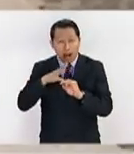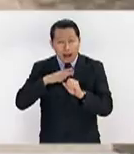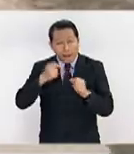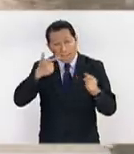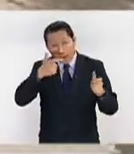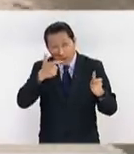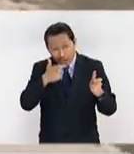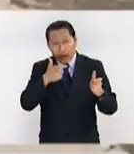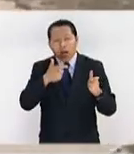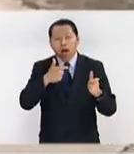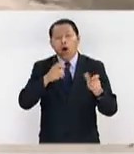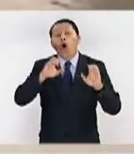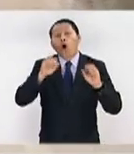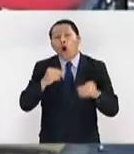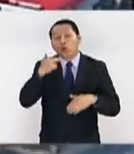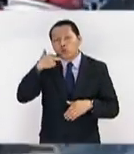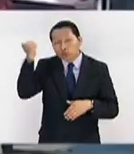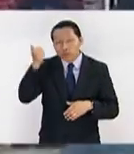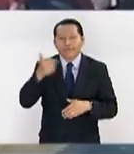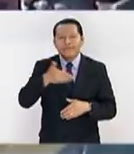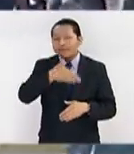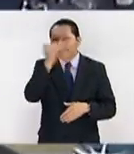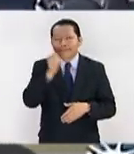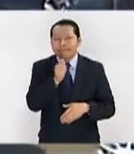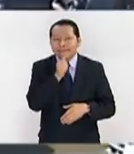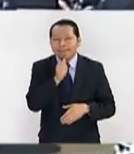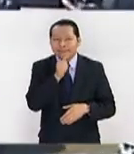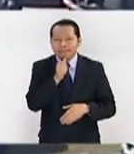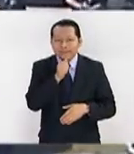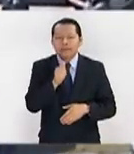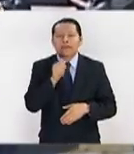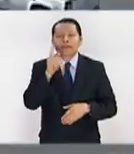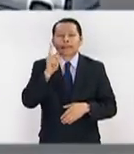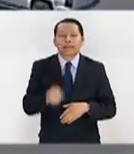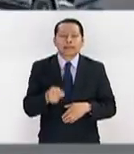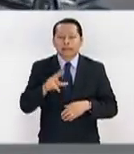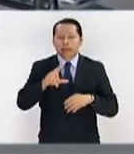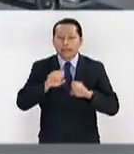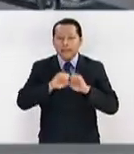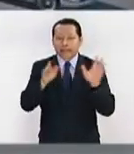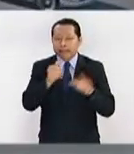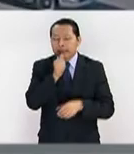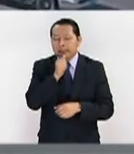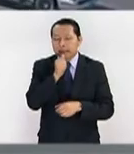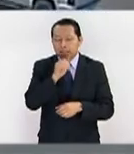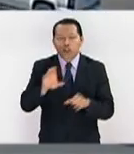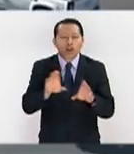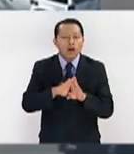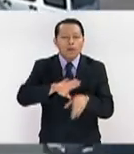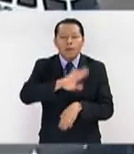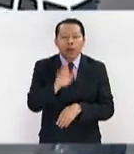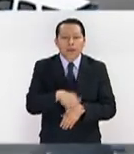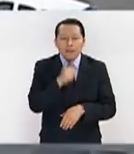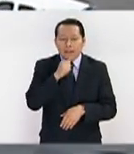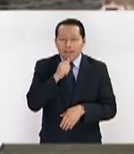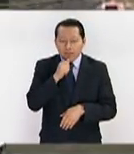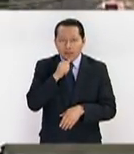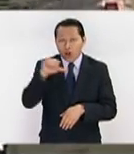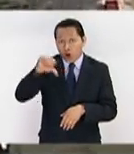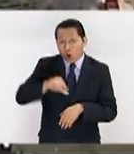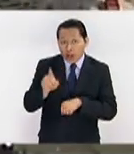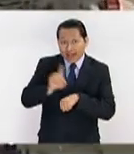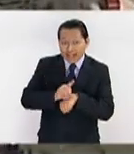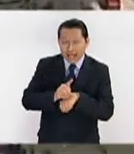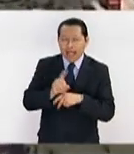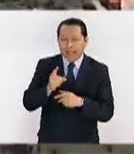se suicidó. Los funcionarios dijeron que no estaba claro todavía cómo había muerto y hasta este lunes todavía se